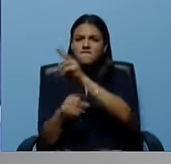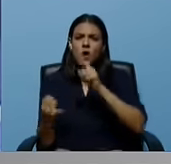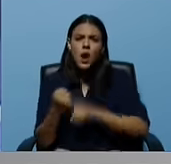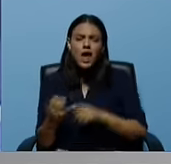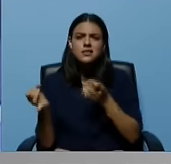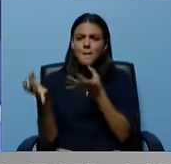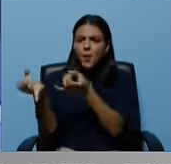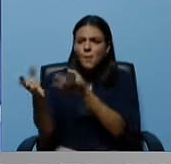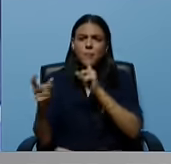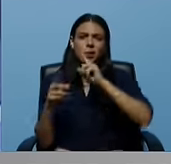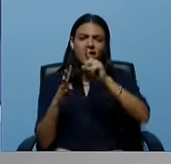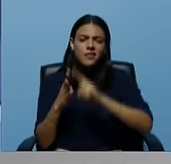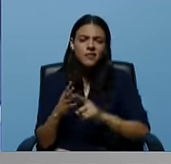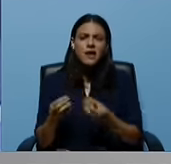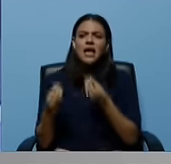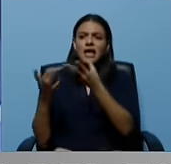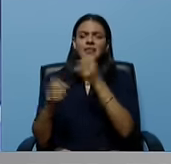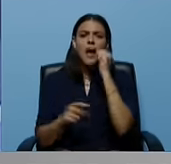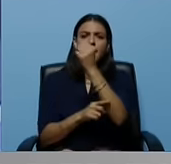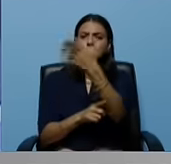violencia que condujo